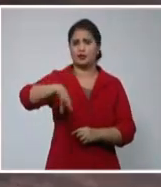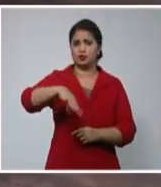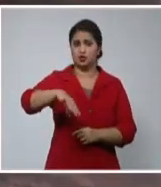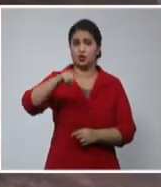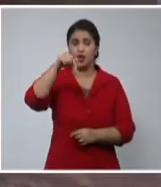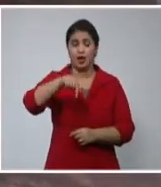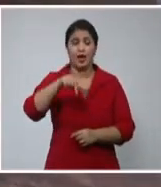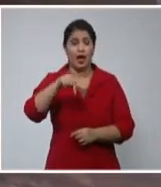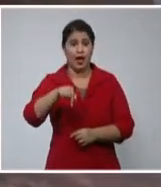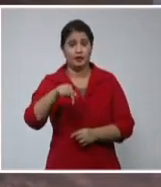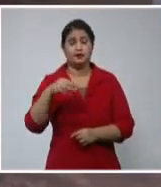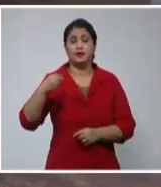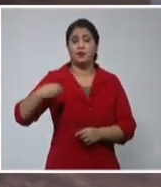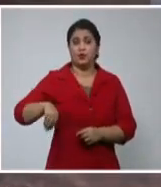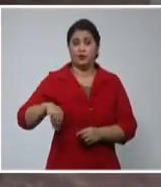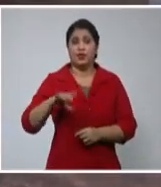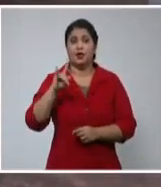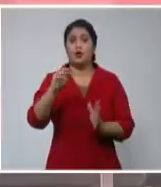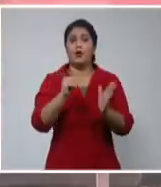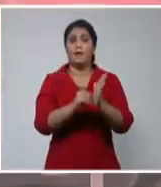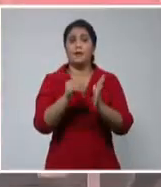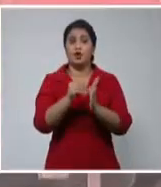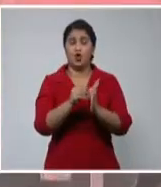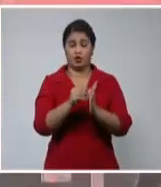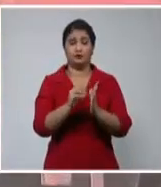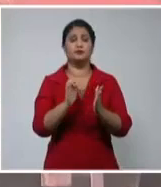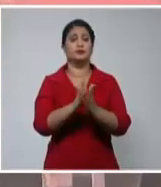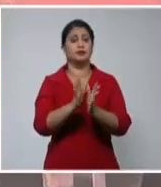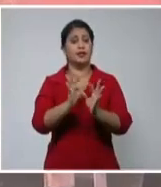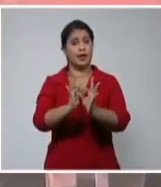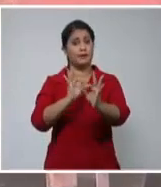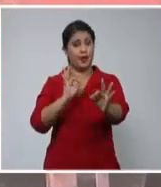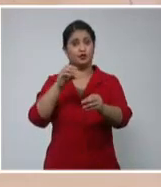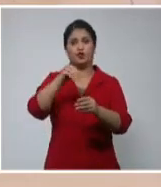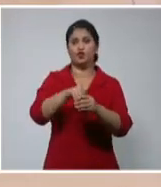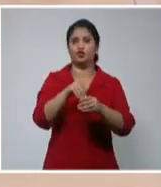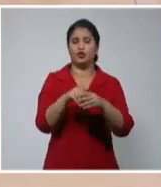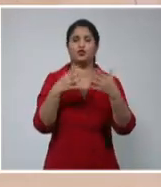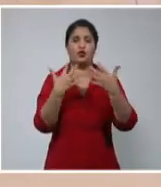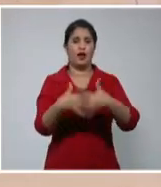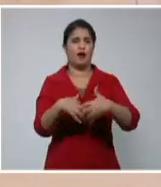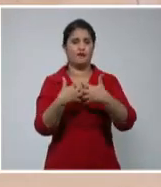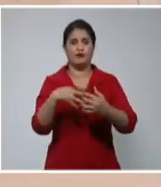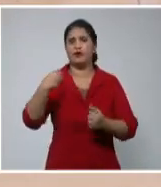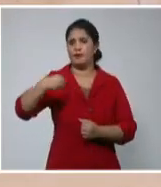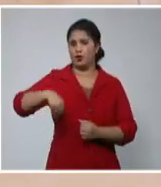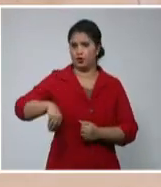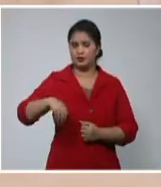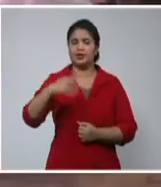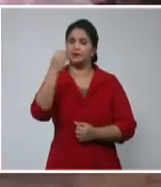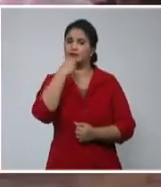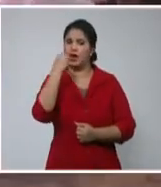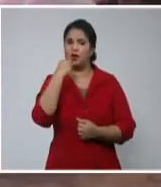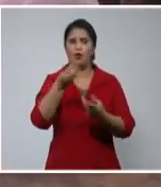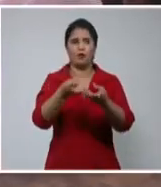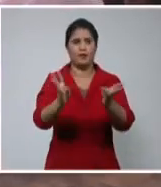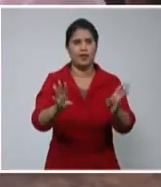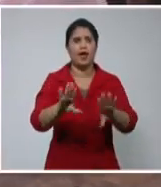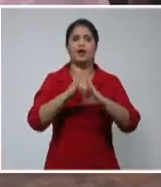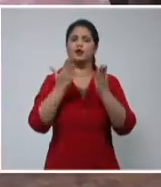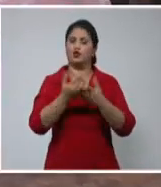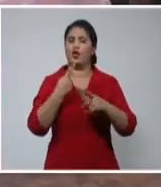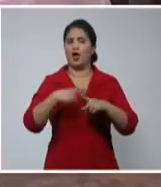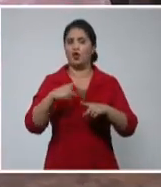base, se aprovechan los 9 millones de metros cuadrados que abarca la fábrica para garantizar la demanda poblacional e institucional.